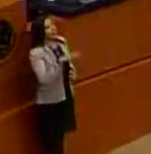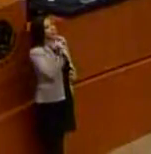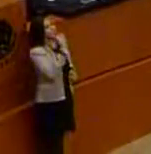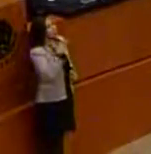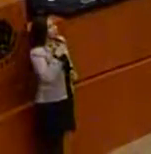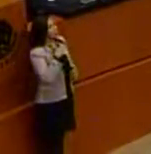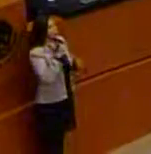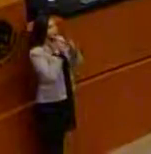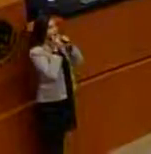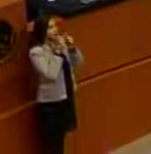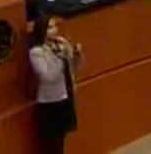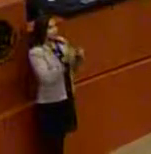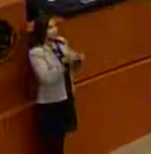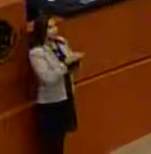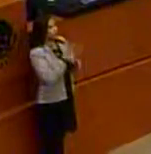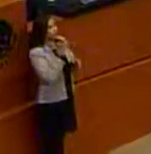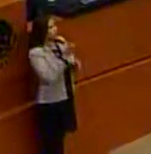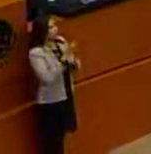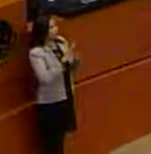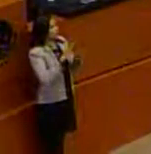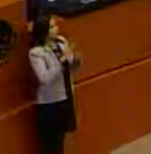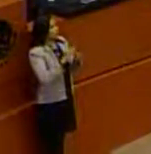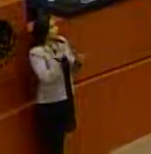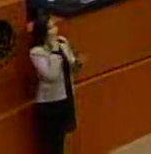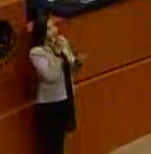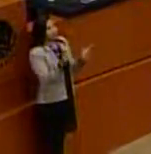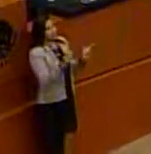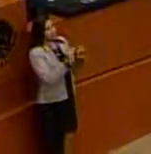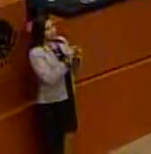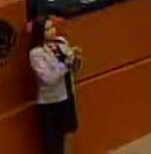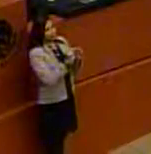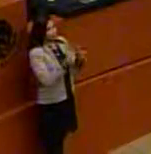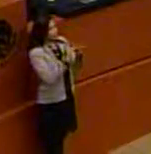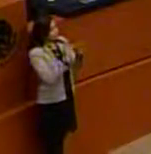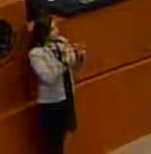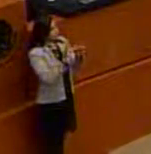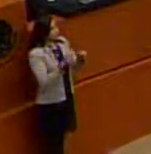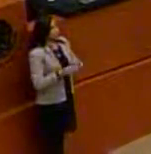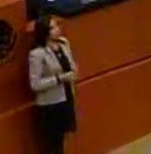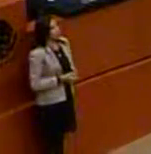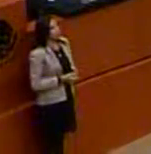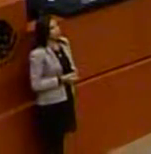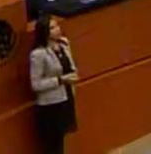Cuando escuché entonces, y aquí entonces voy a tratar de ser breve,